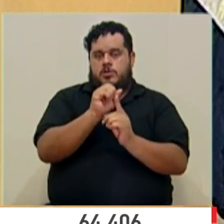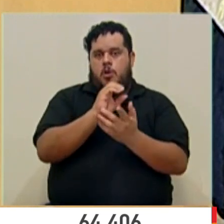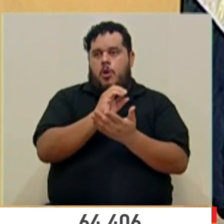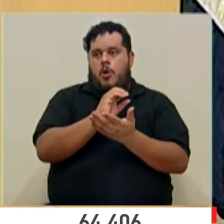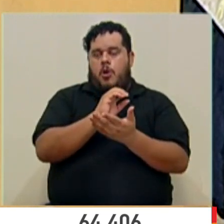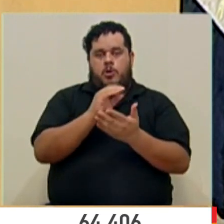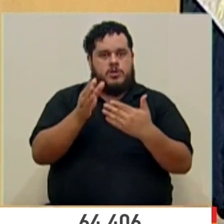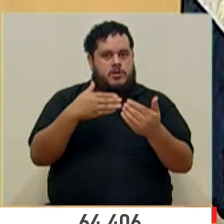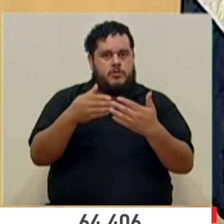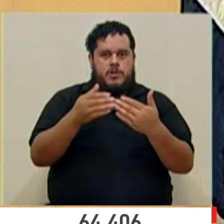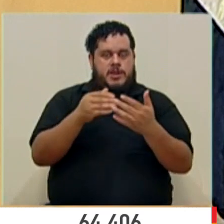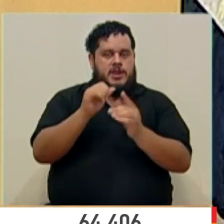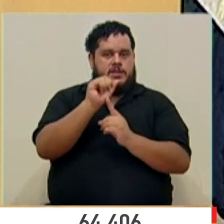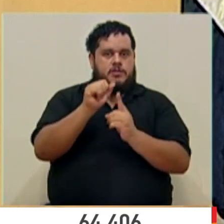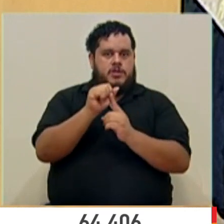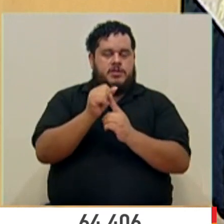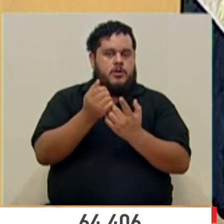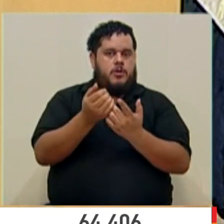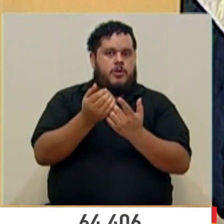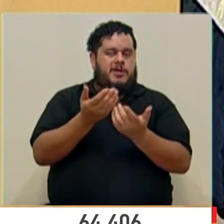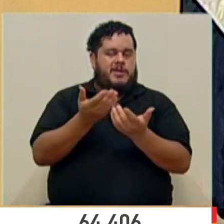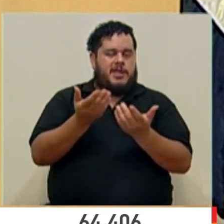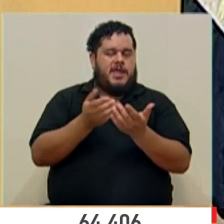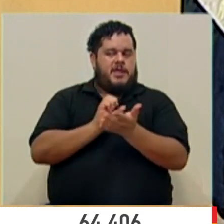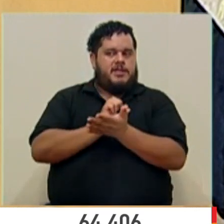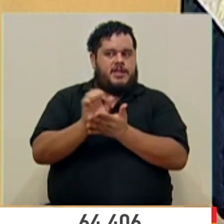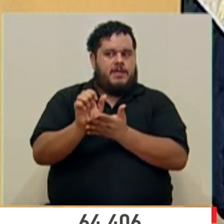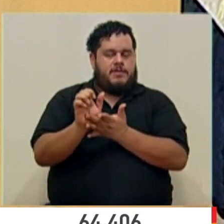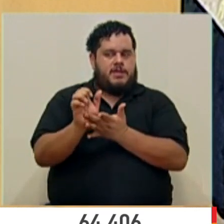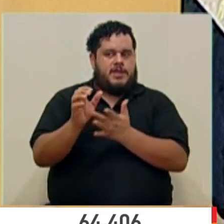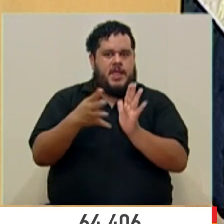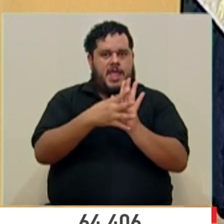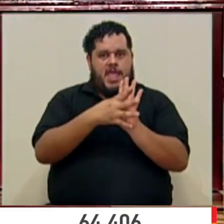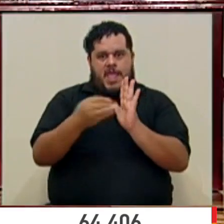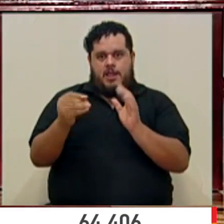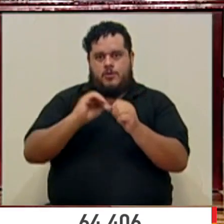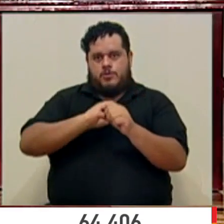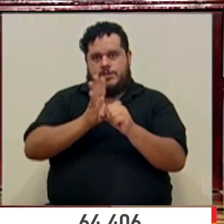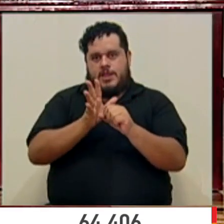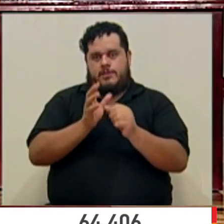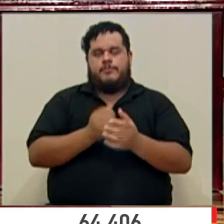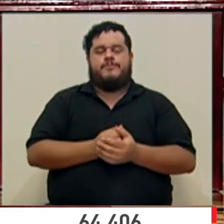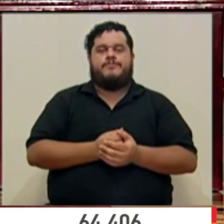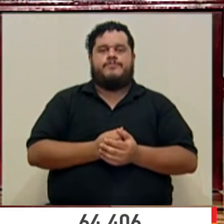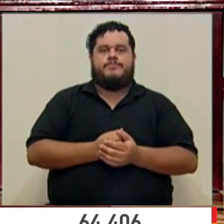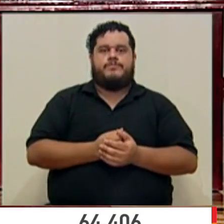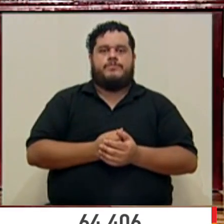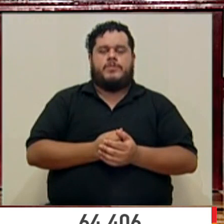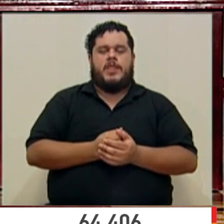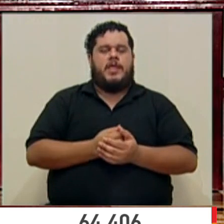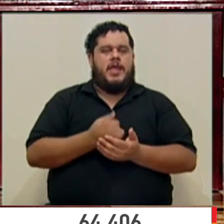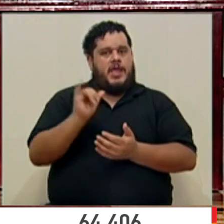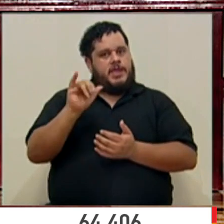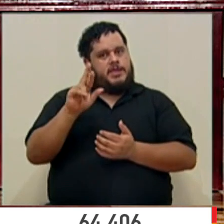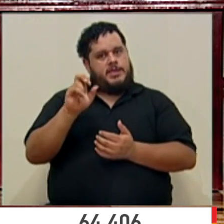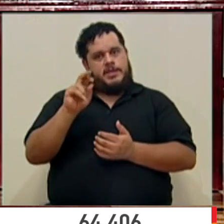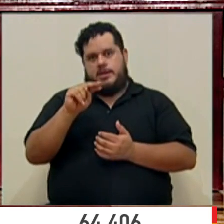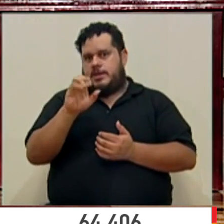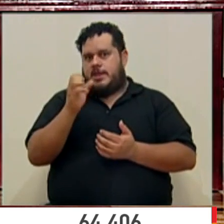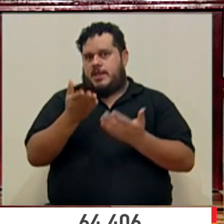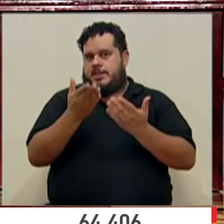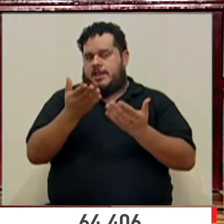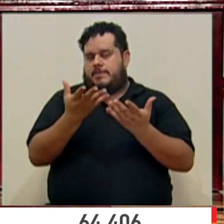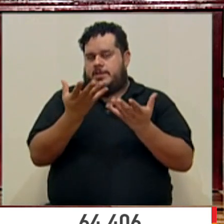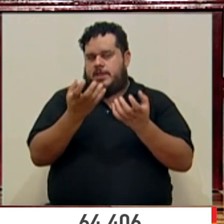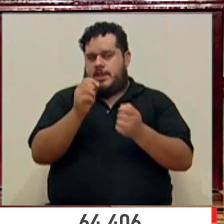ante cualquier circunstancia, más bien se evite el contagio. Doña Irene, tal vez quiera precisar.